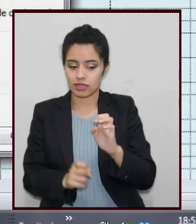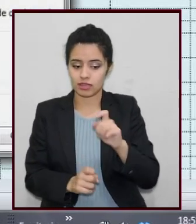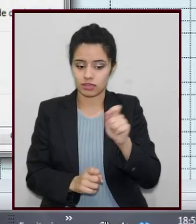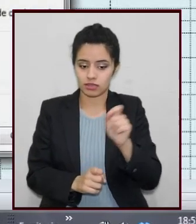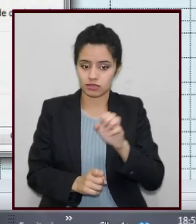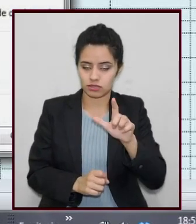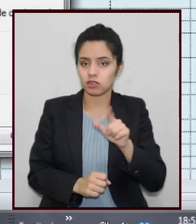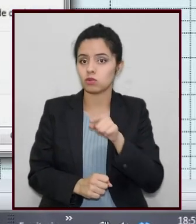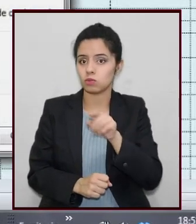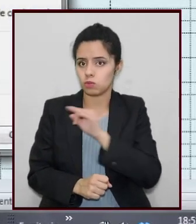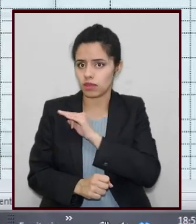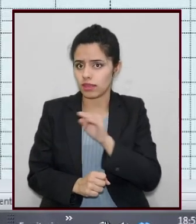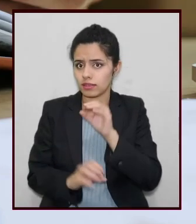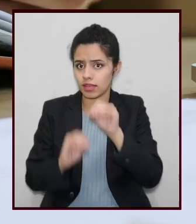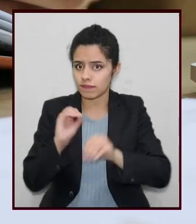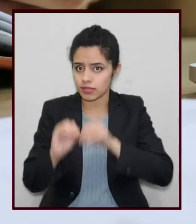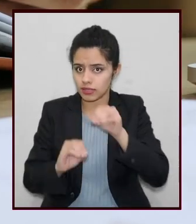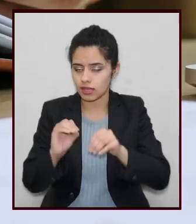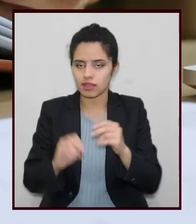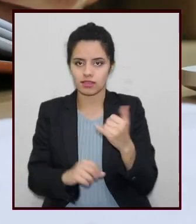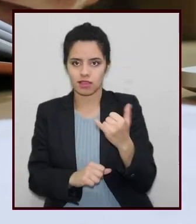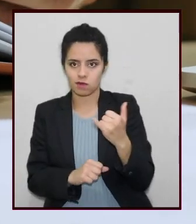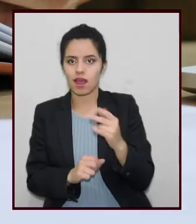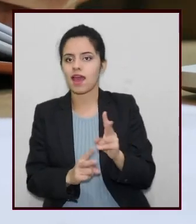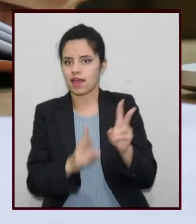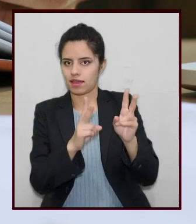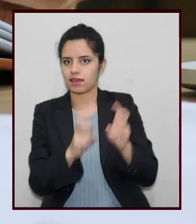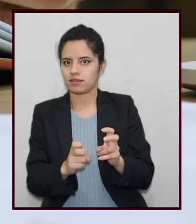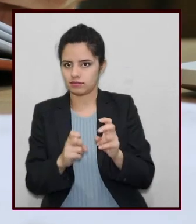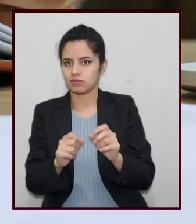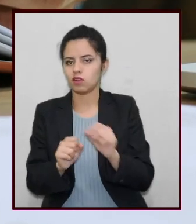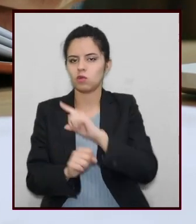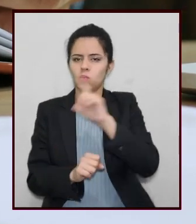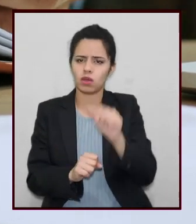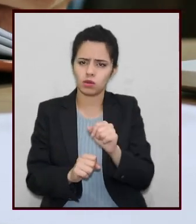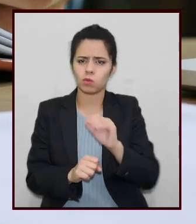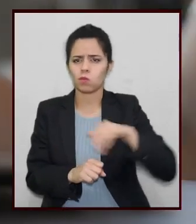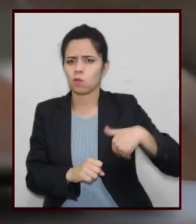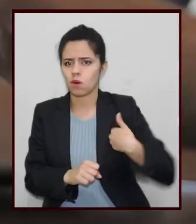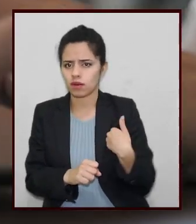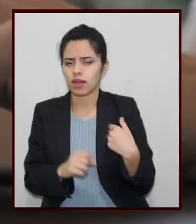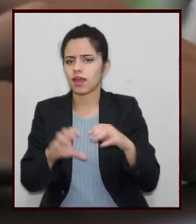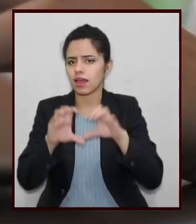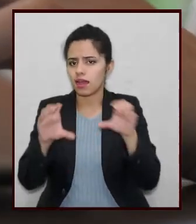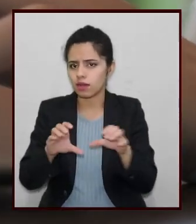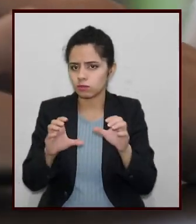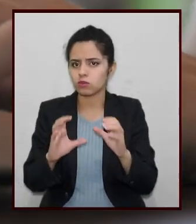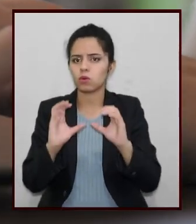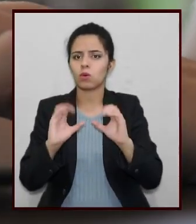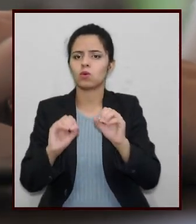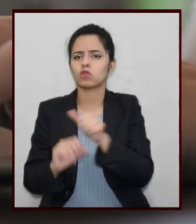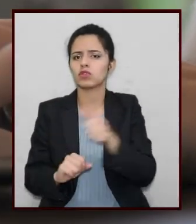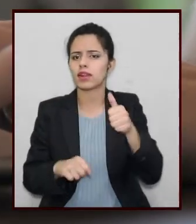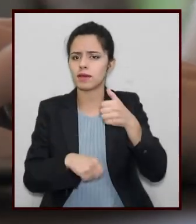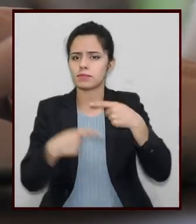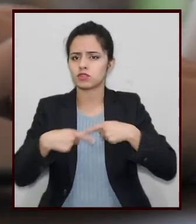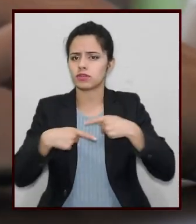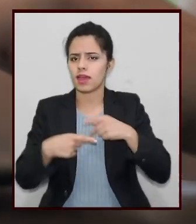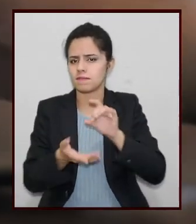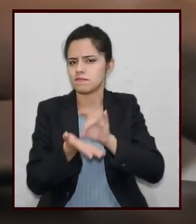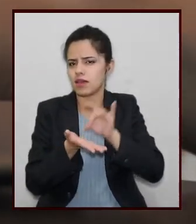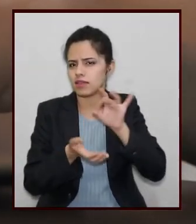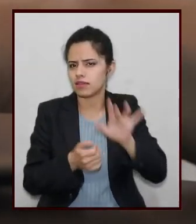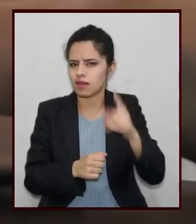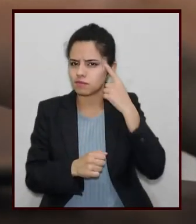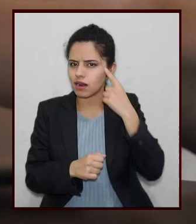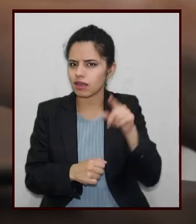buena opción si quieres editar o crear hojas de cálculo desde tu Android y luego seguirle en la compu o bien mandarle a alguien tu archivo para que lo revise